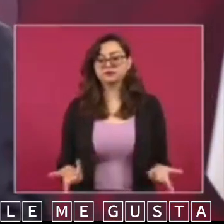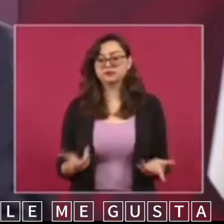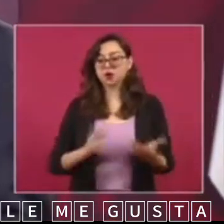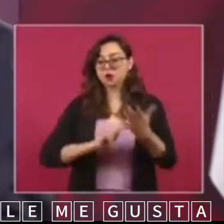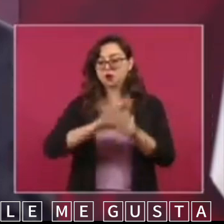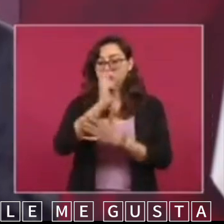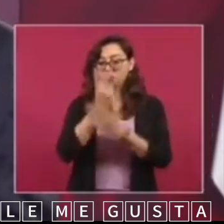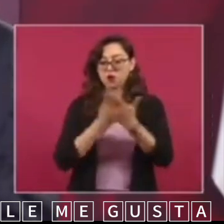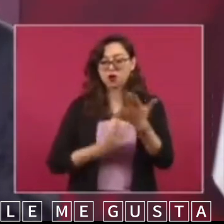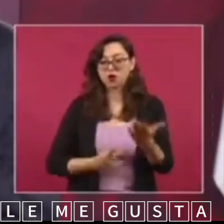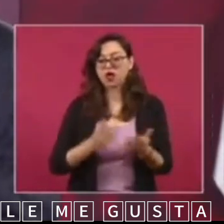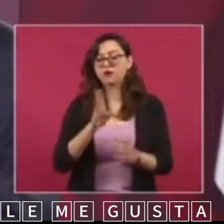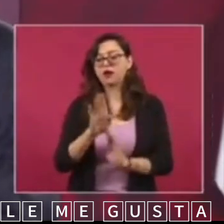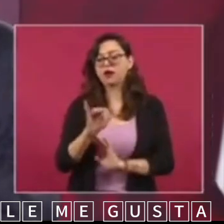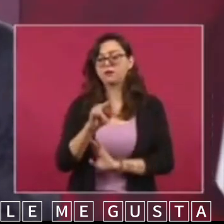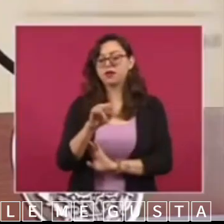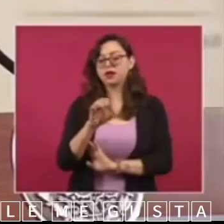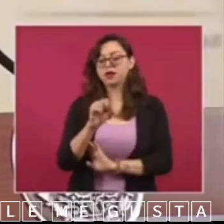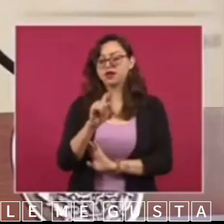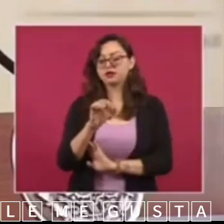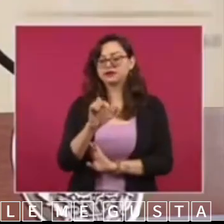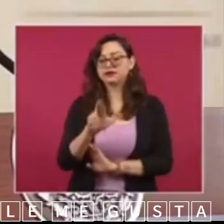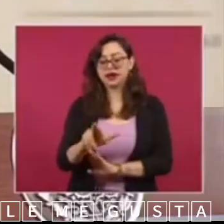beneficiadas con los programas de bienestar,